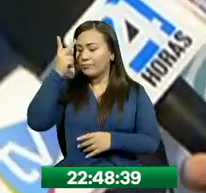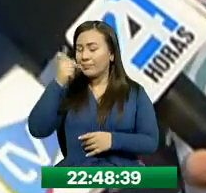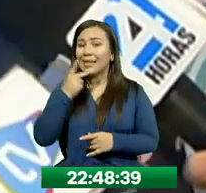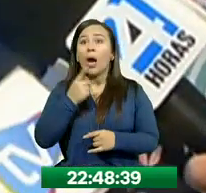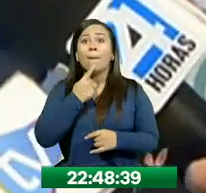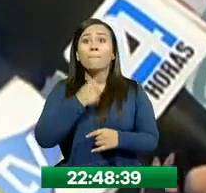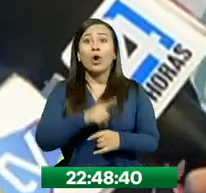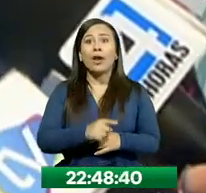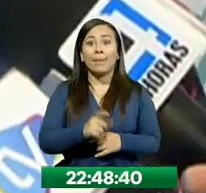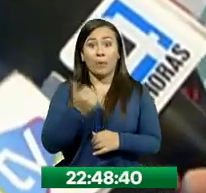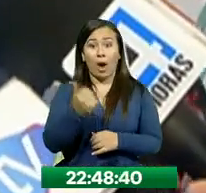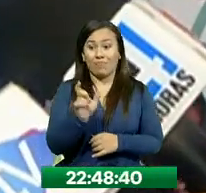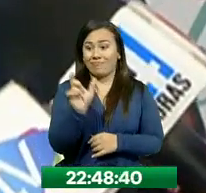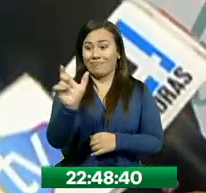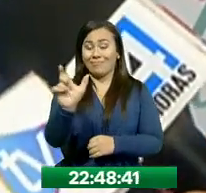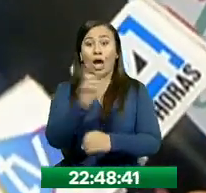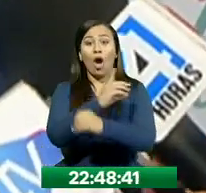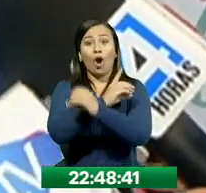discapacidad,